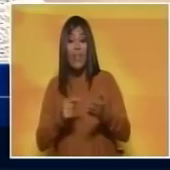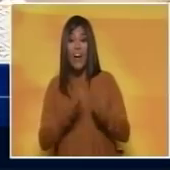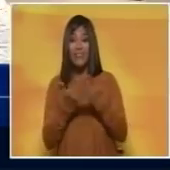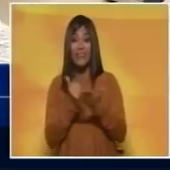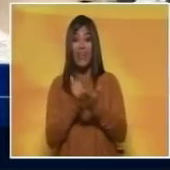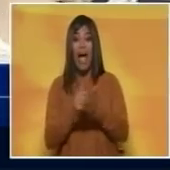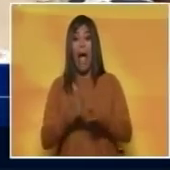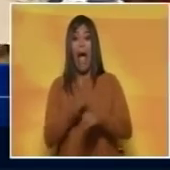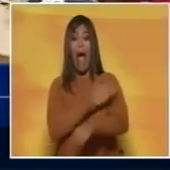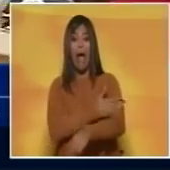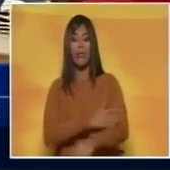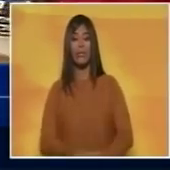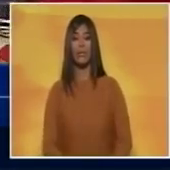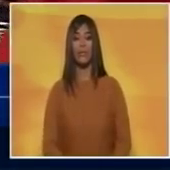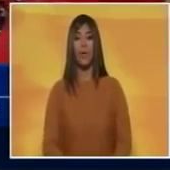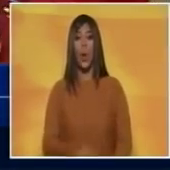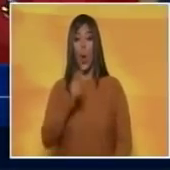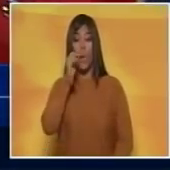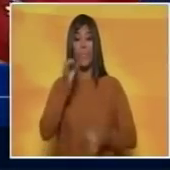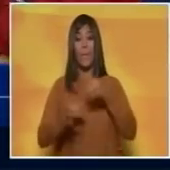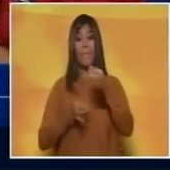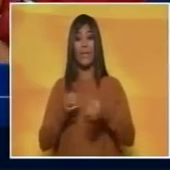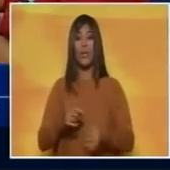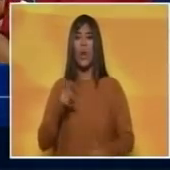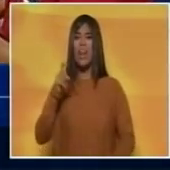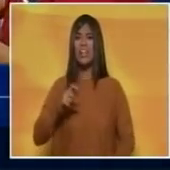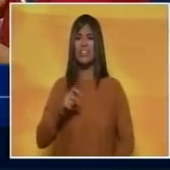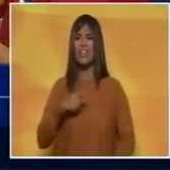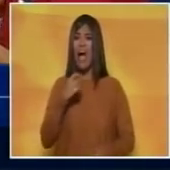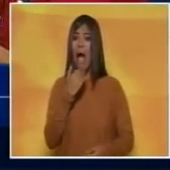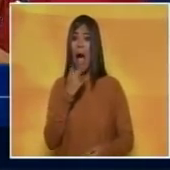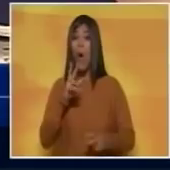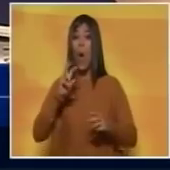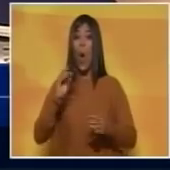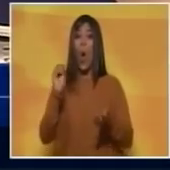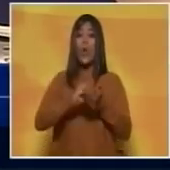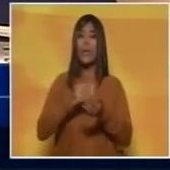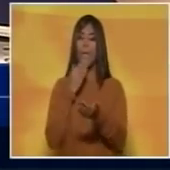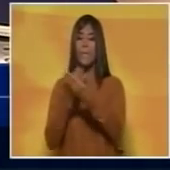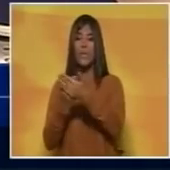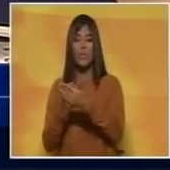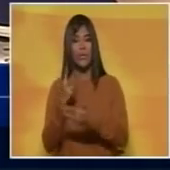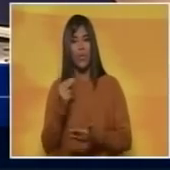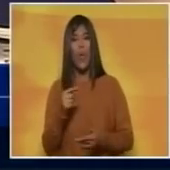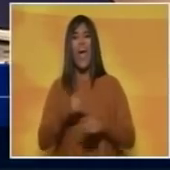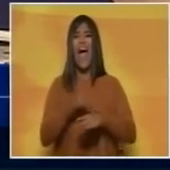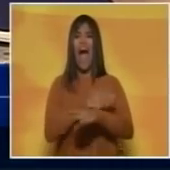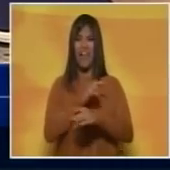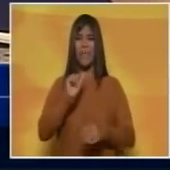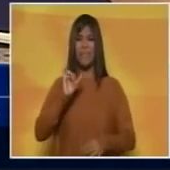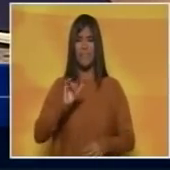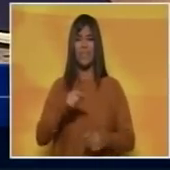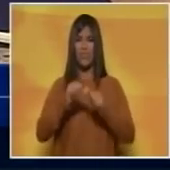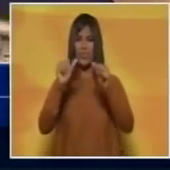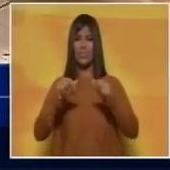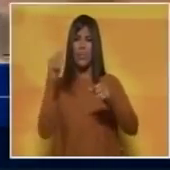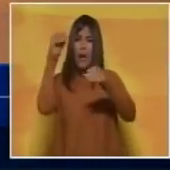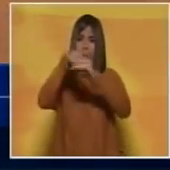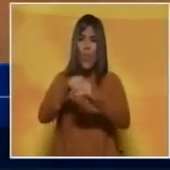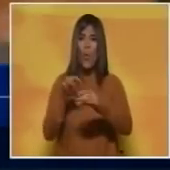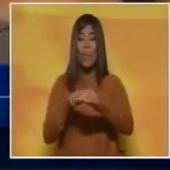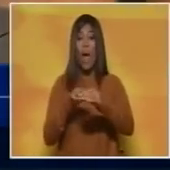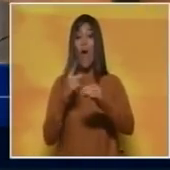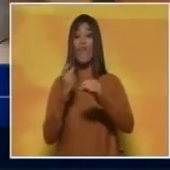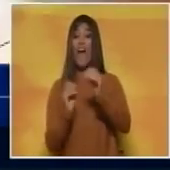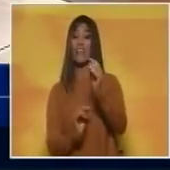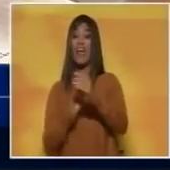su documentación. Vizcaíno aclaró que no es necesario ejecutar nuevamente la solicitud, ya que ésta se encuentra en el sistema sin ser